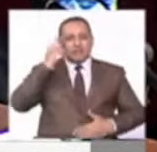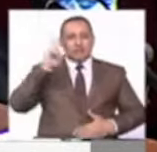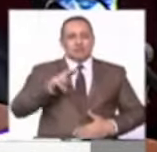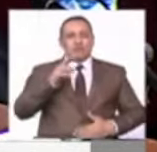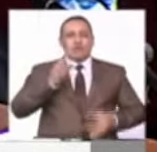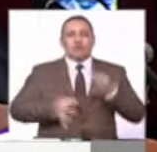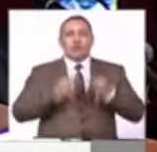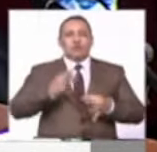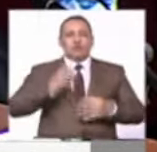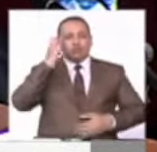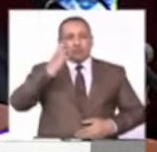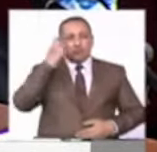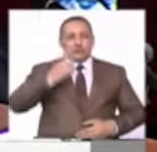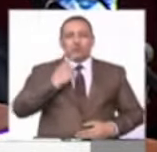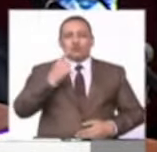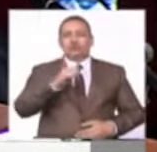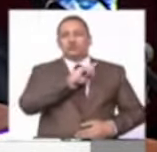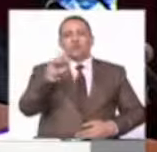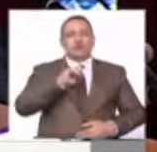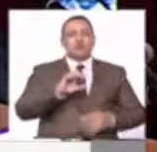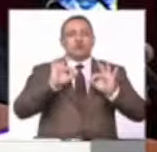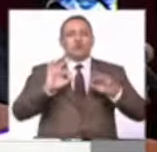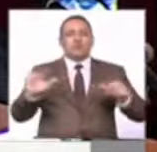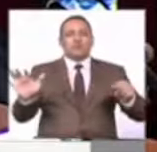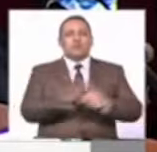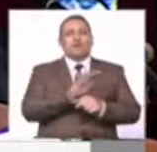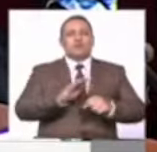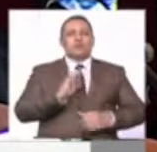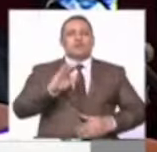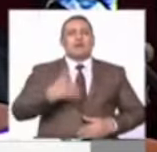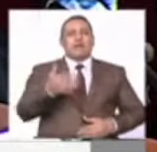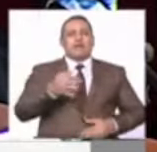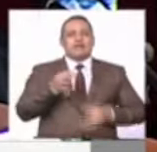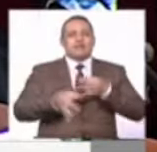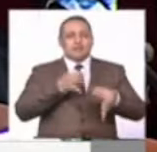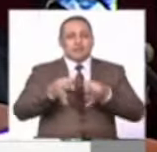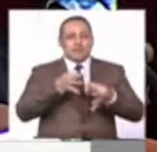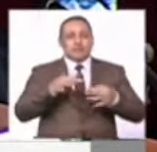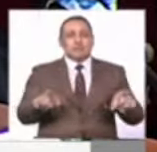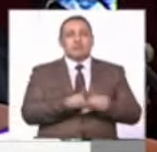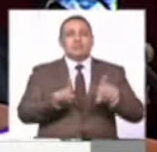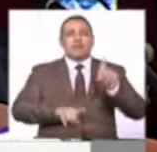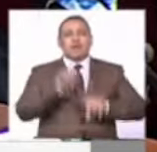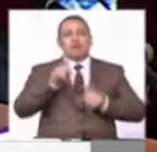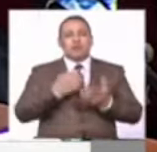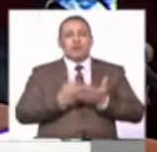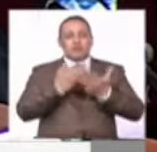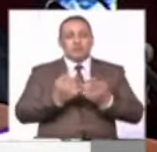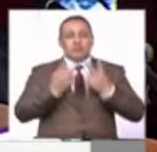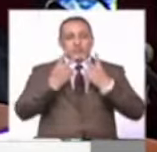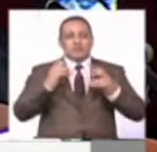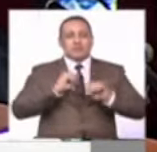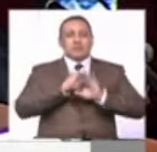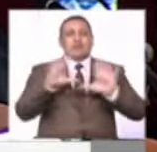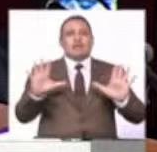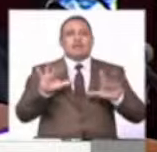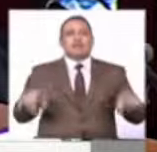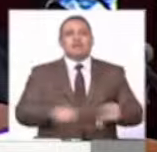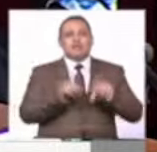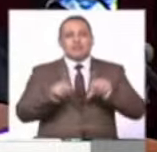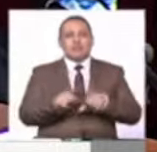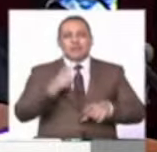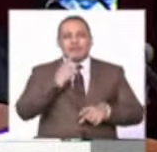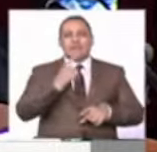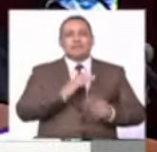juicio político no es absoluto hay que justificar y uno de los elementos básicos es el